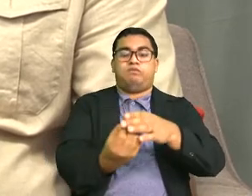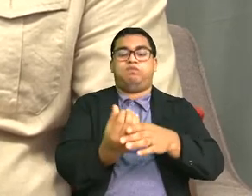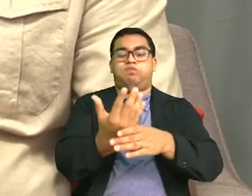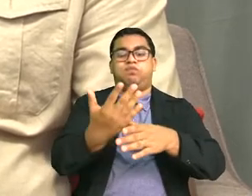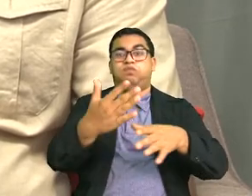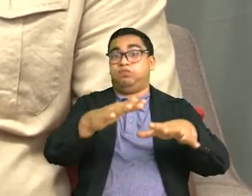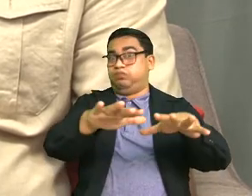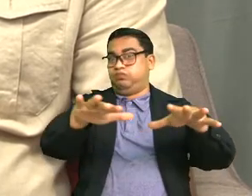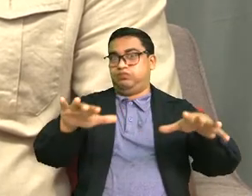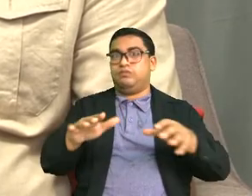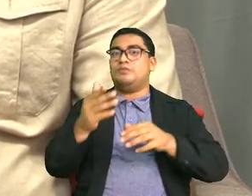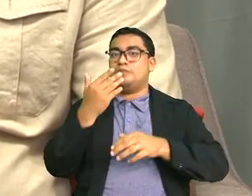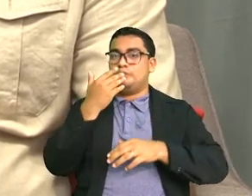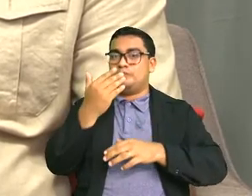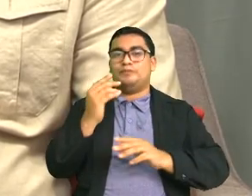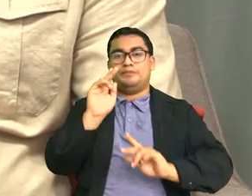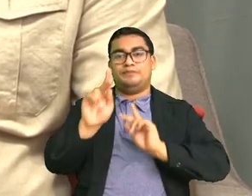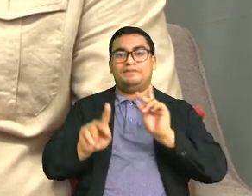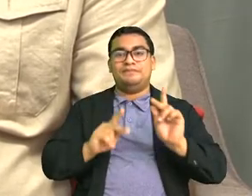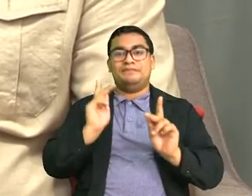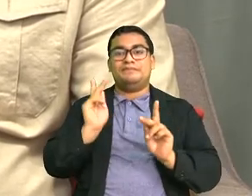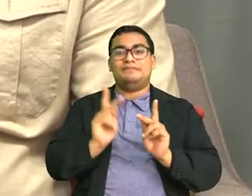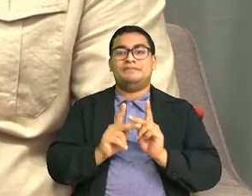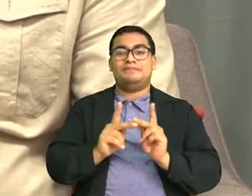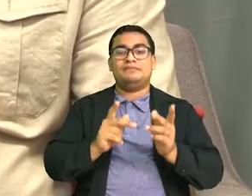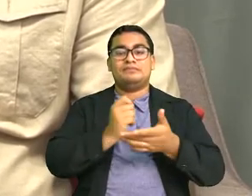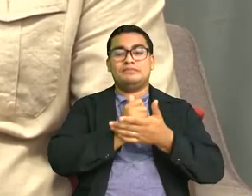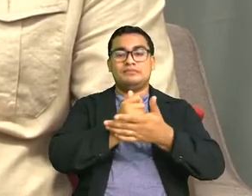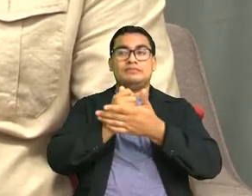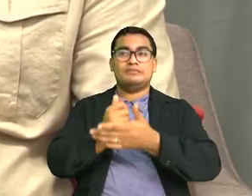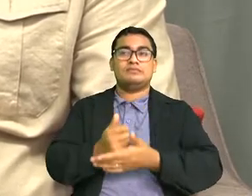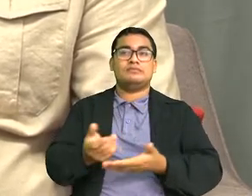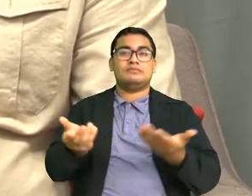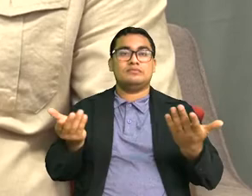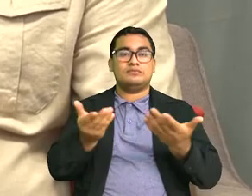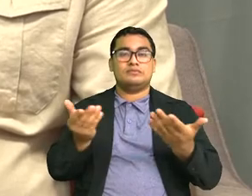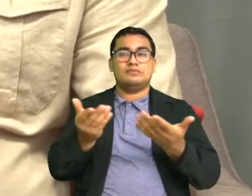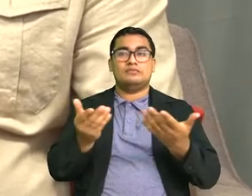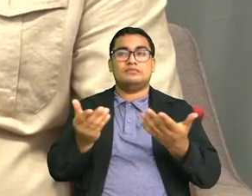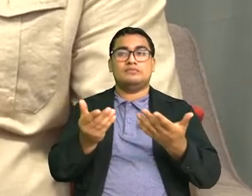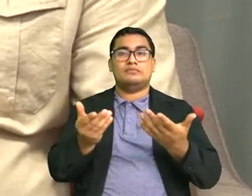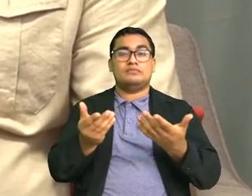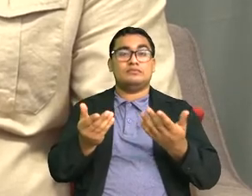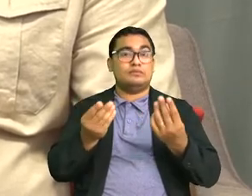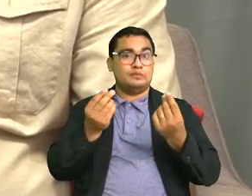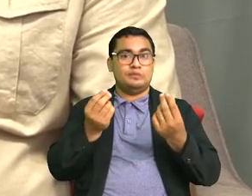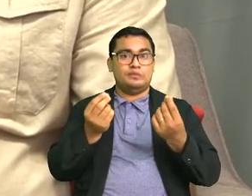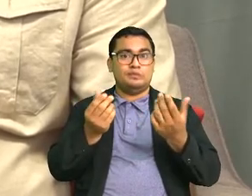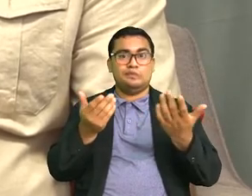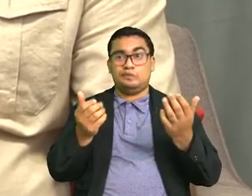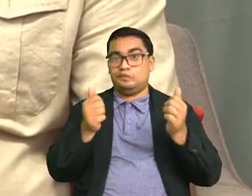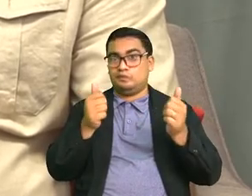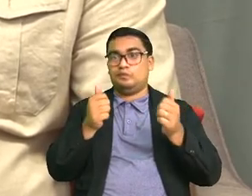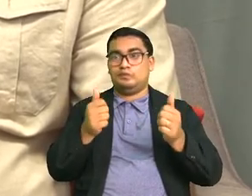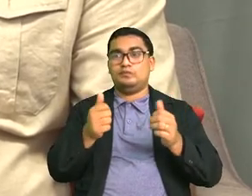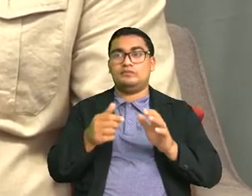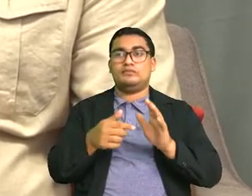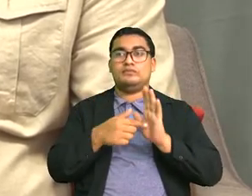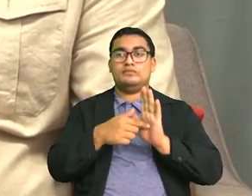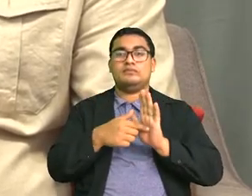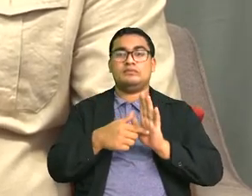cosecha de calidad y que les contribuya a disminuir sus pérdidas por prácticas de